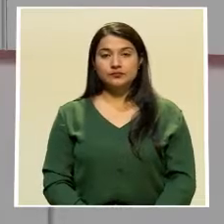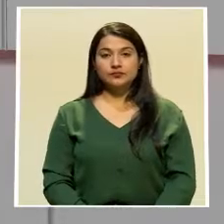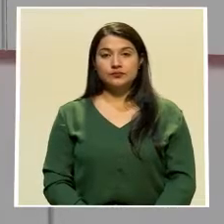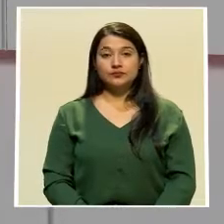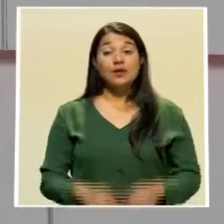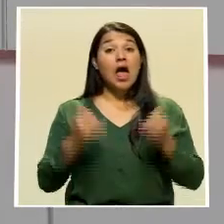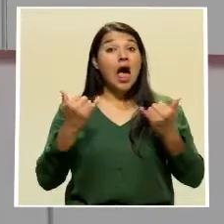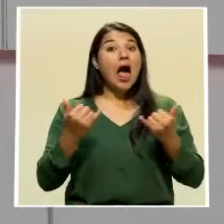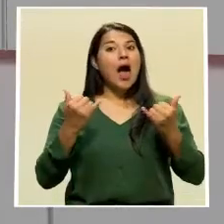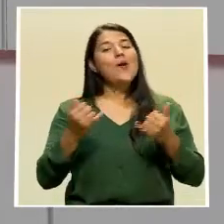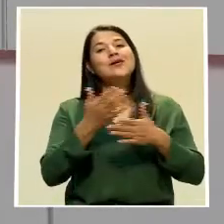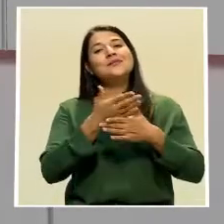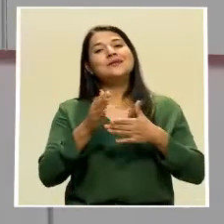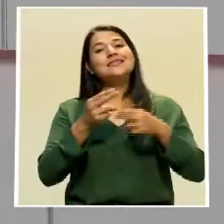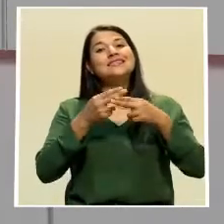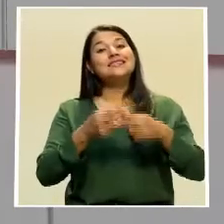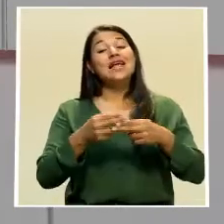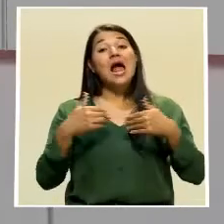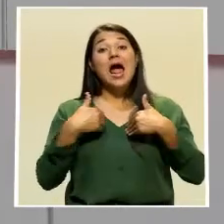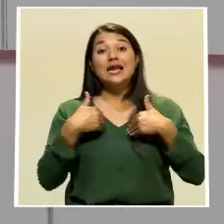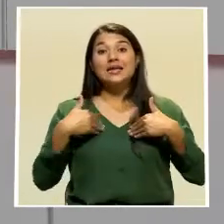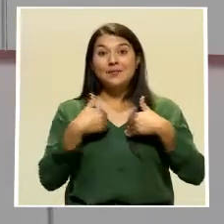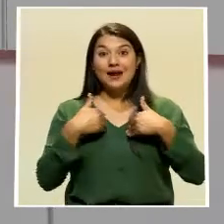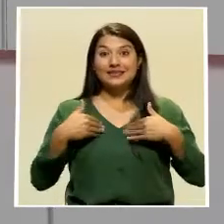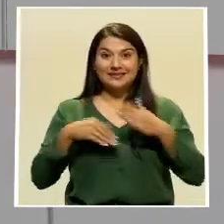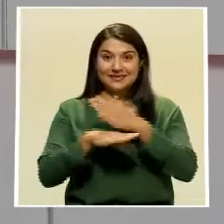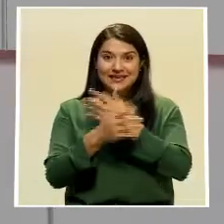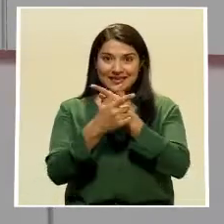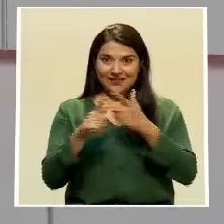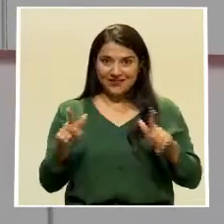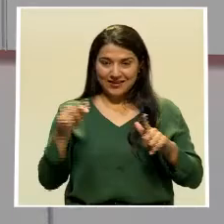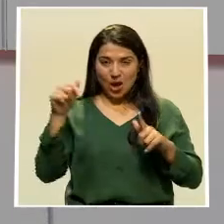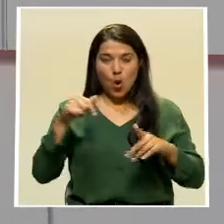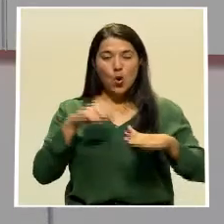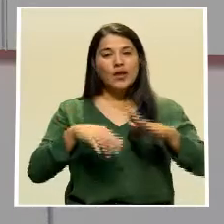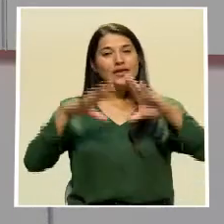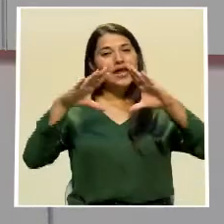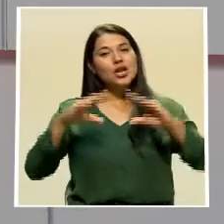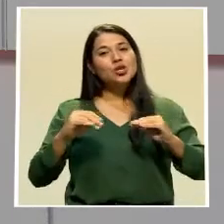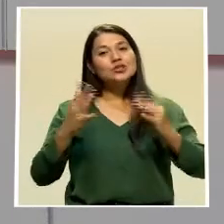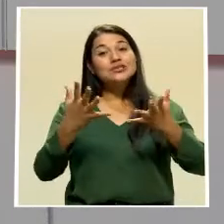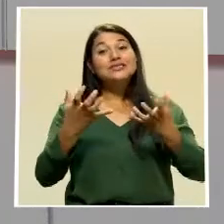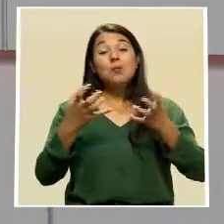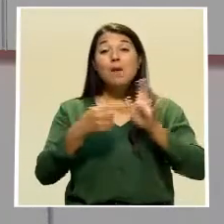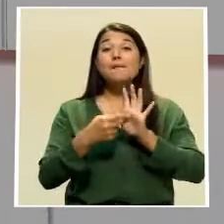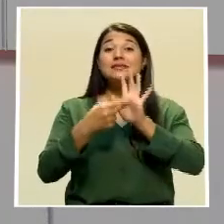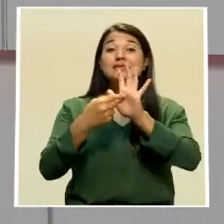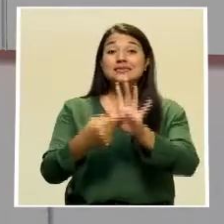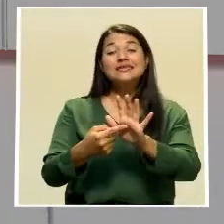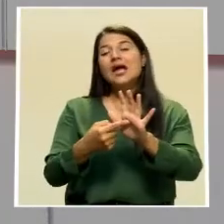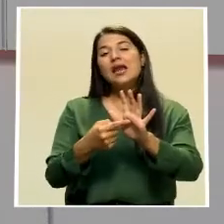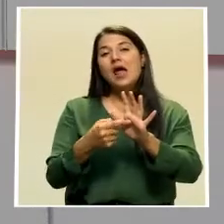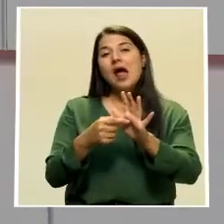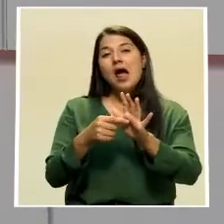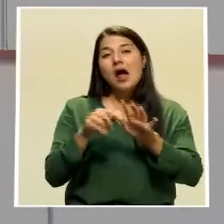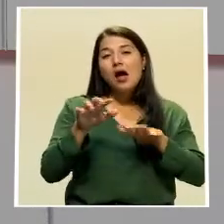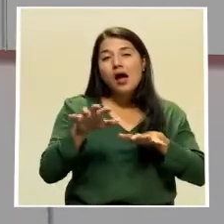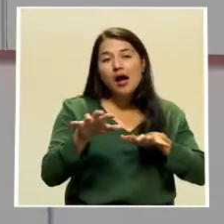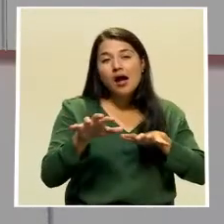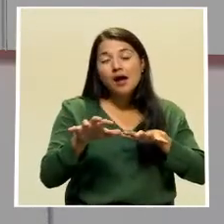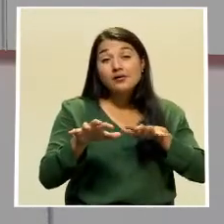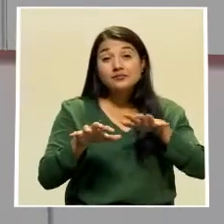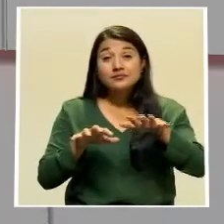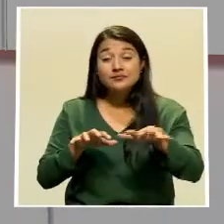Vamos ahora a nuestra sección Animales en Libertad. Esta noche le presentamos al camaleón. Este